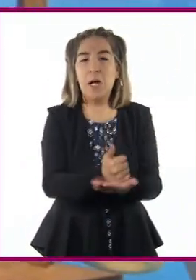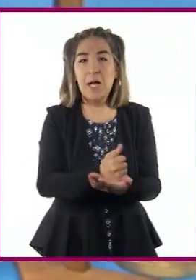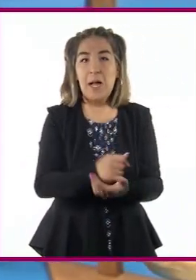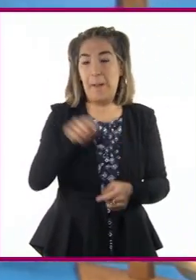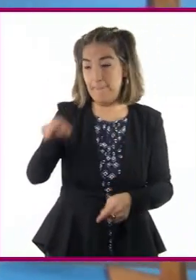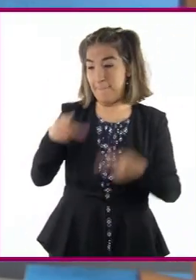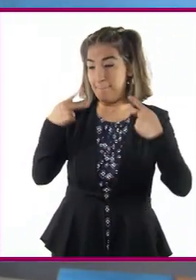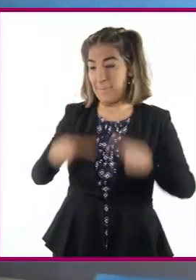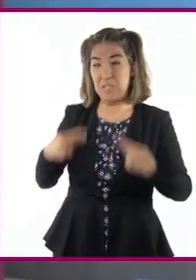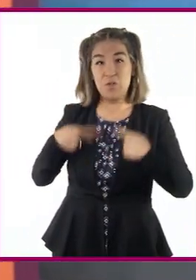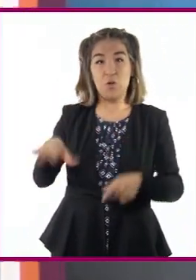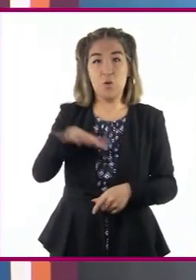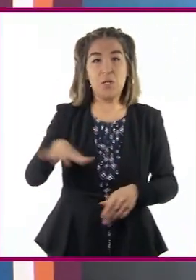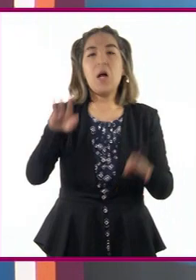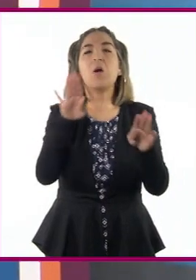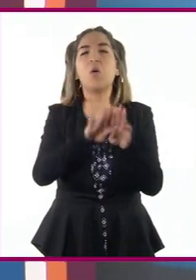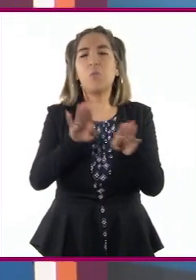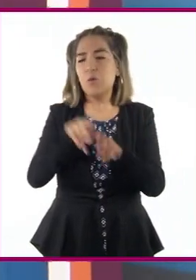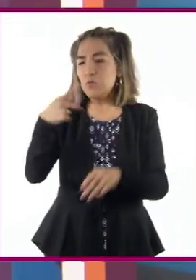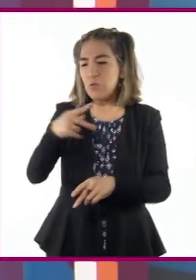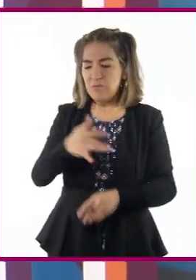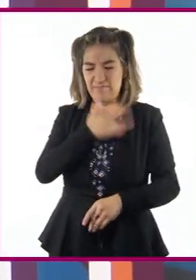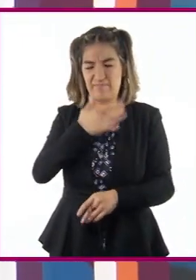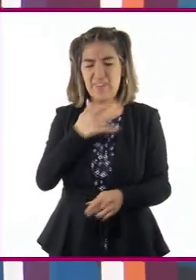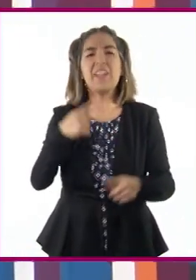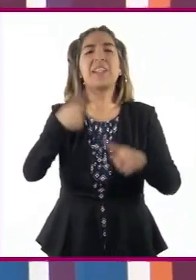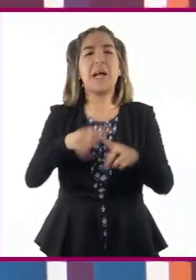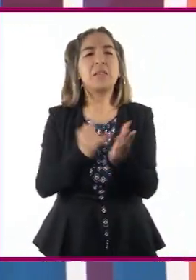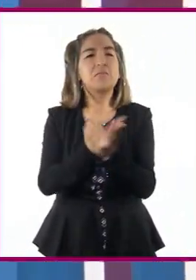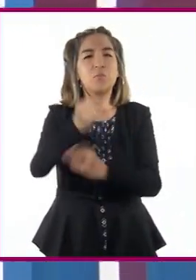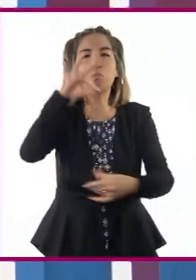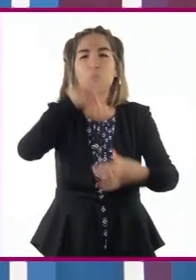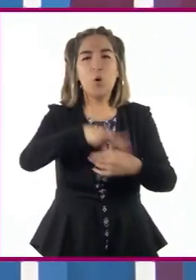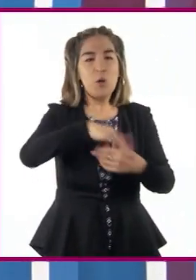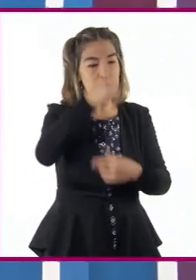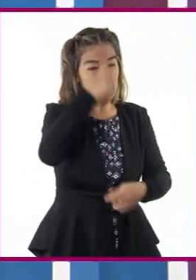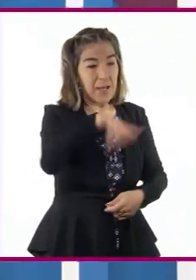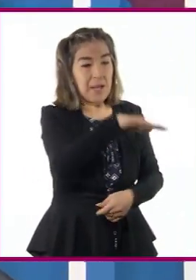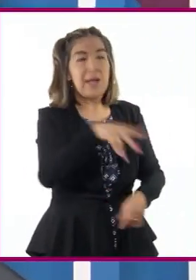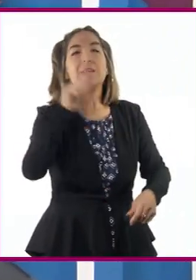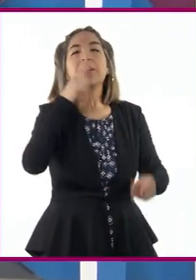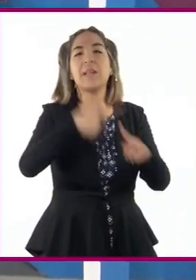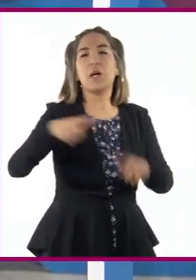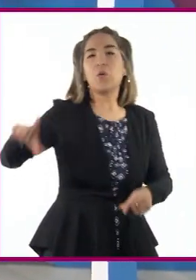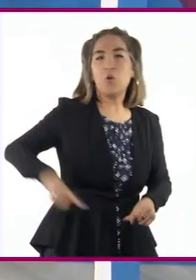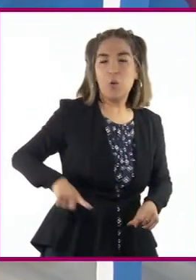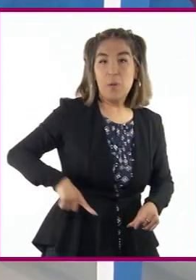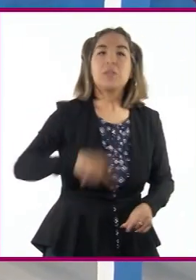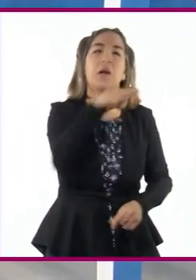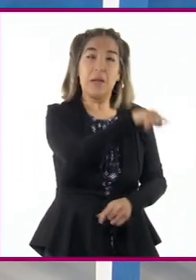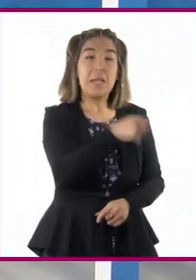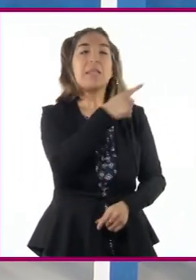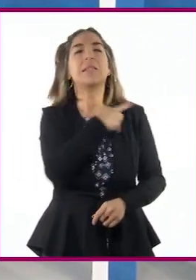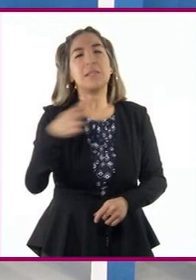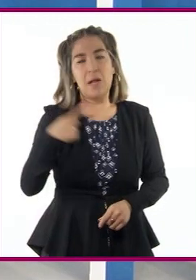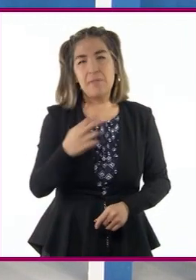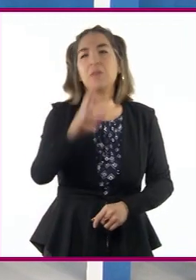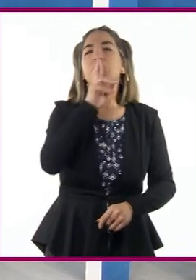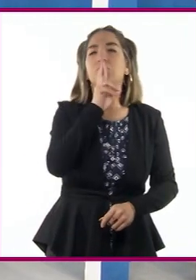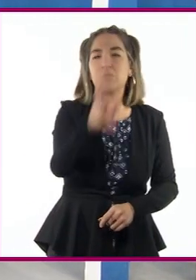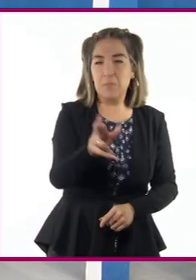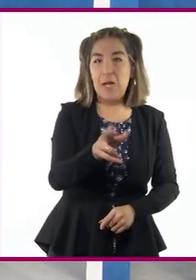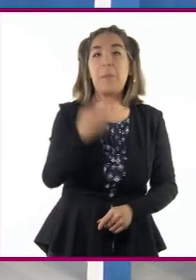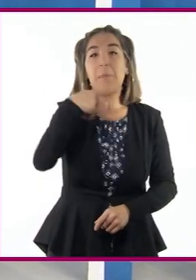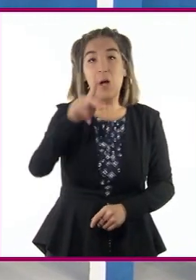a las y los gobernantes y las instituciones responden a la ley. La ciudadanía tiene la